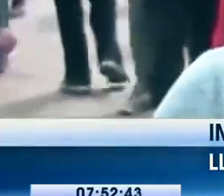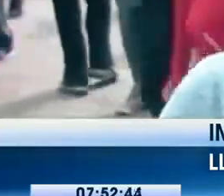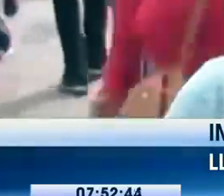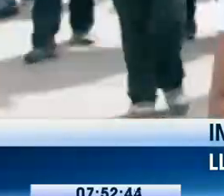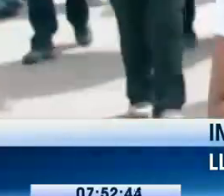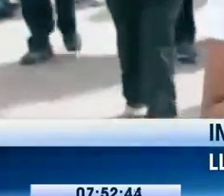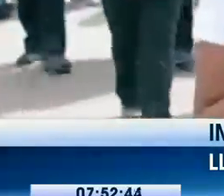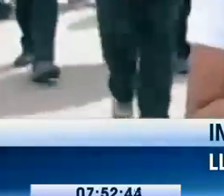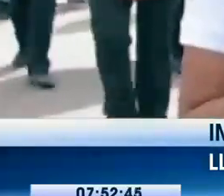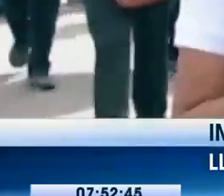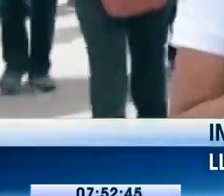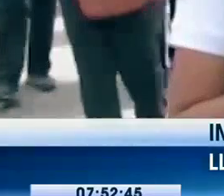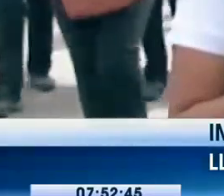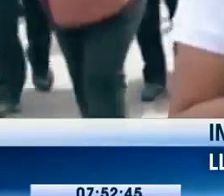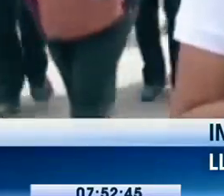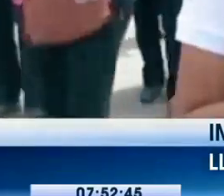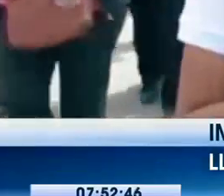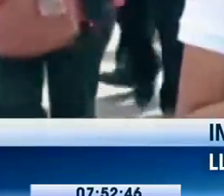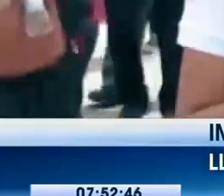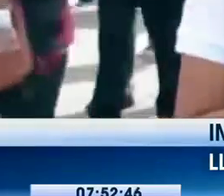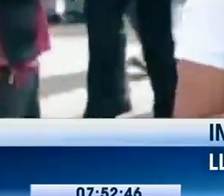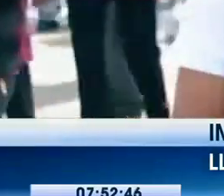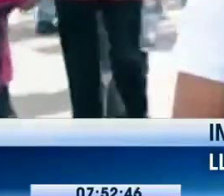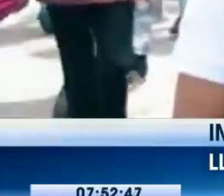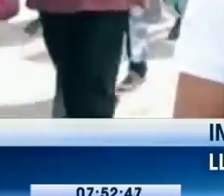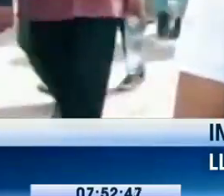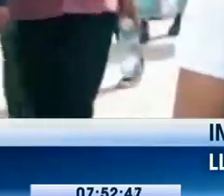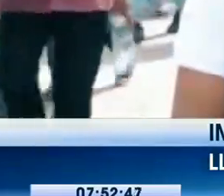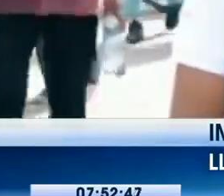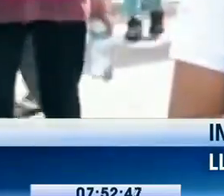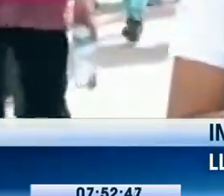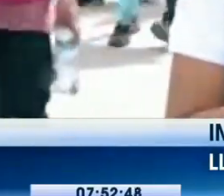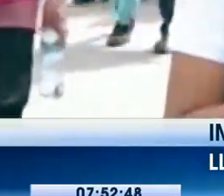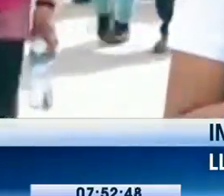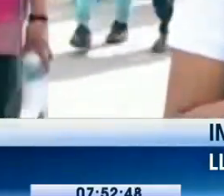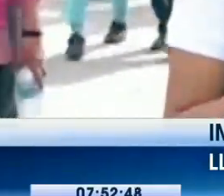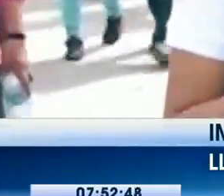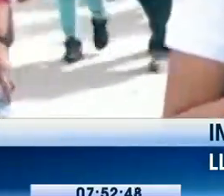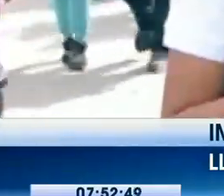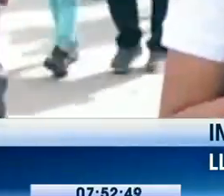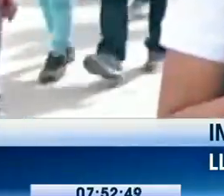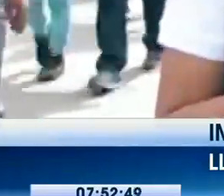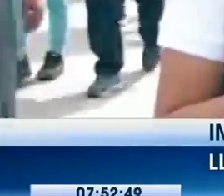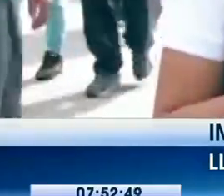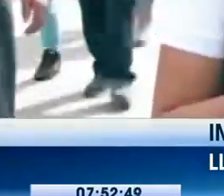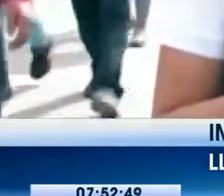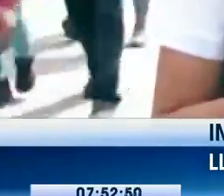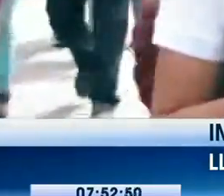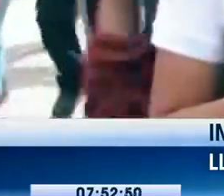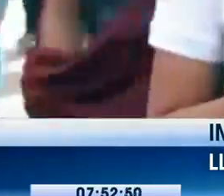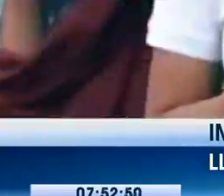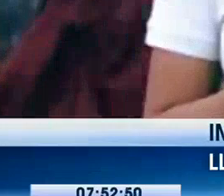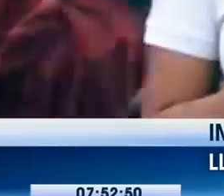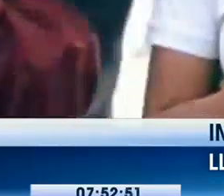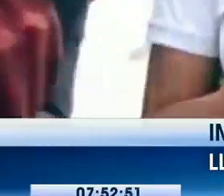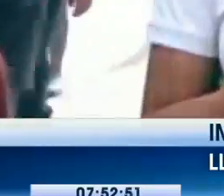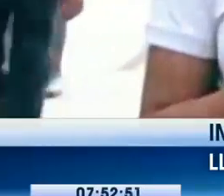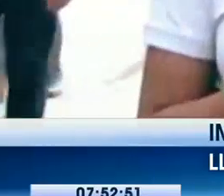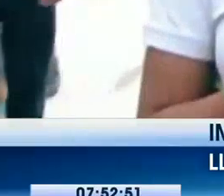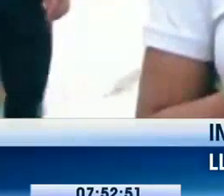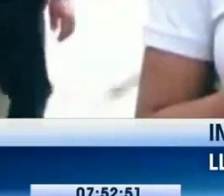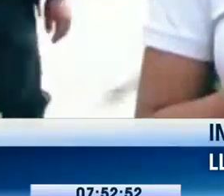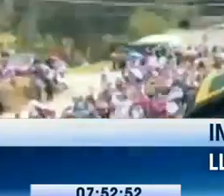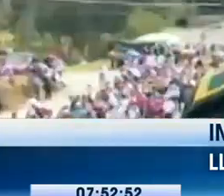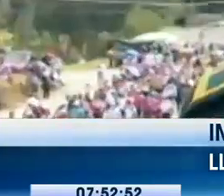ella. Con 77 kilómetros de recorrido, la sagrada imagen de la Virgen del Cisne llegó a la ciudad de Loja luego de 3 días de